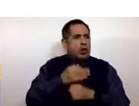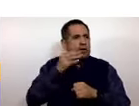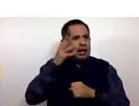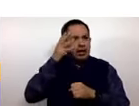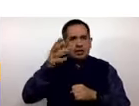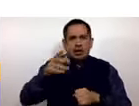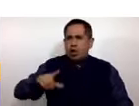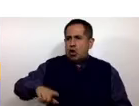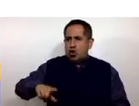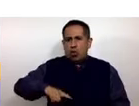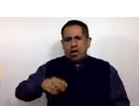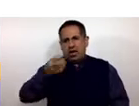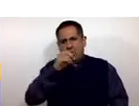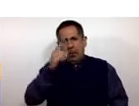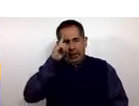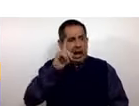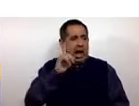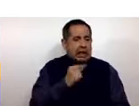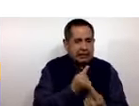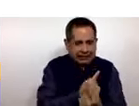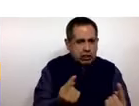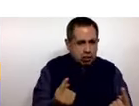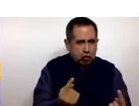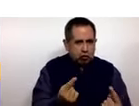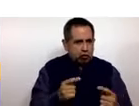del propio Estado para que la mujer pueda trabajar.